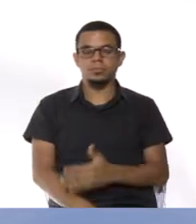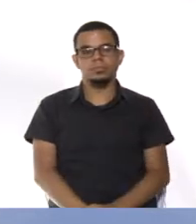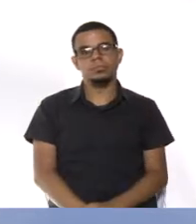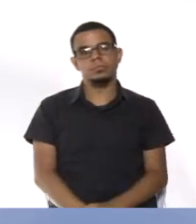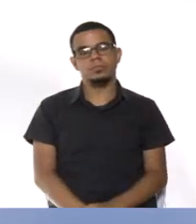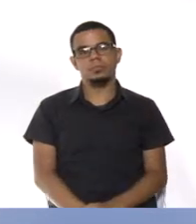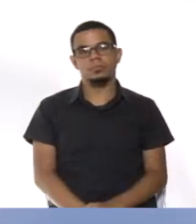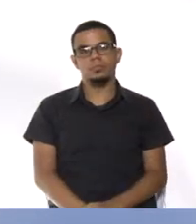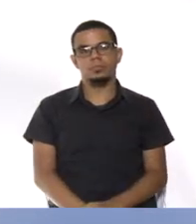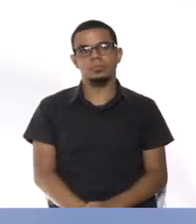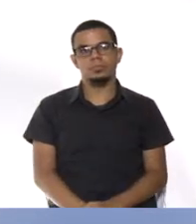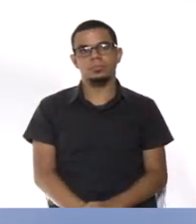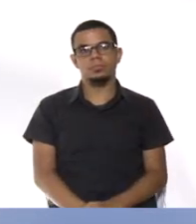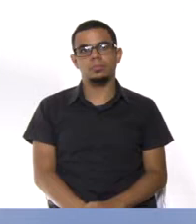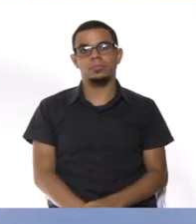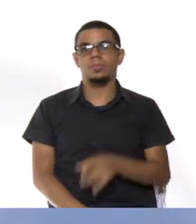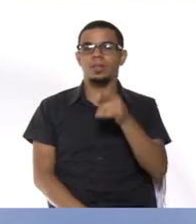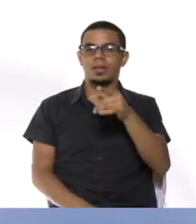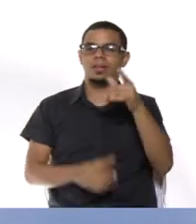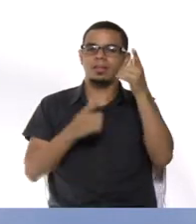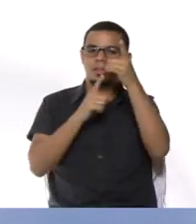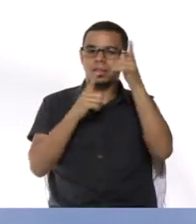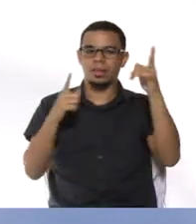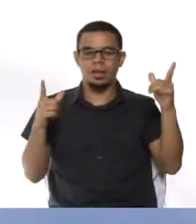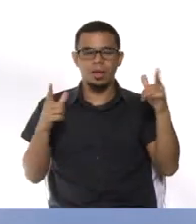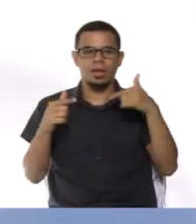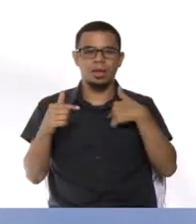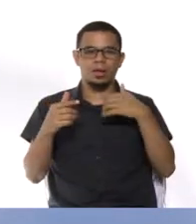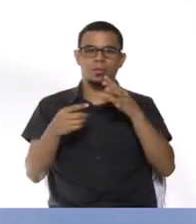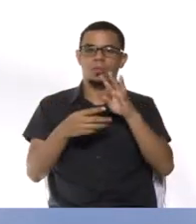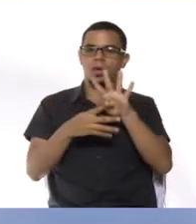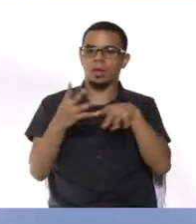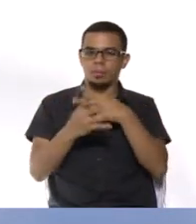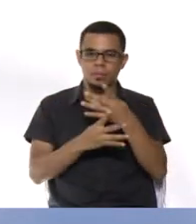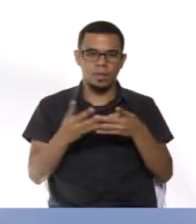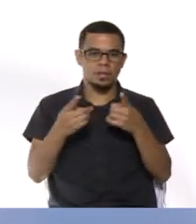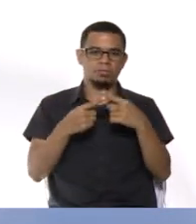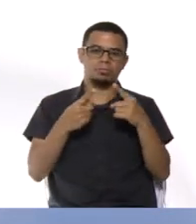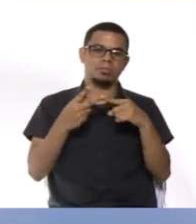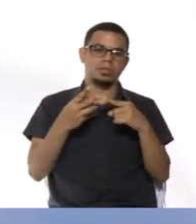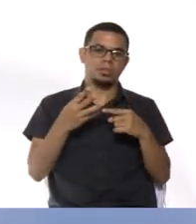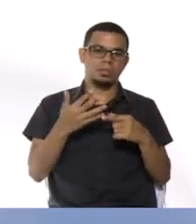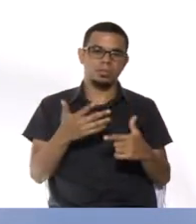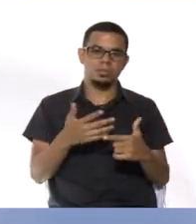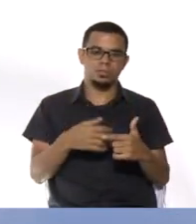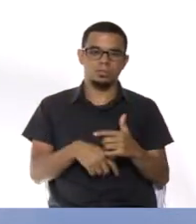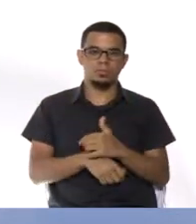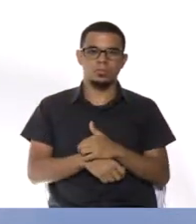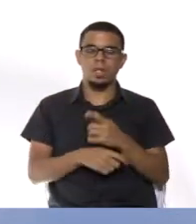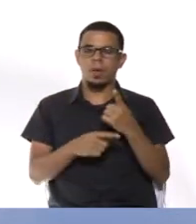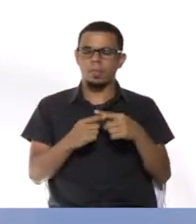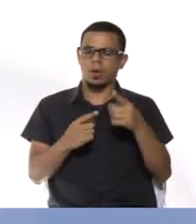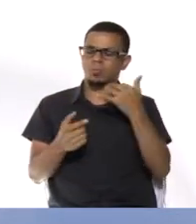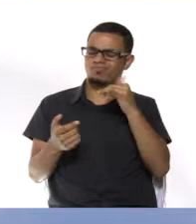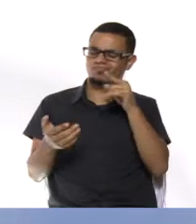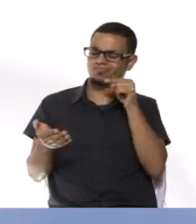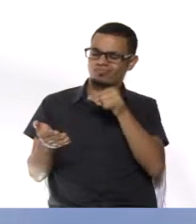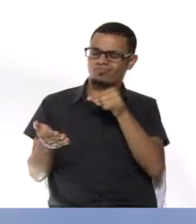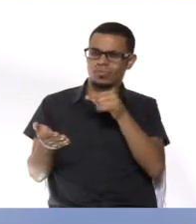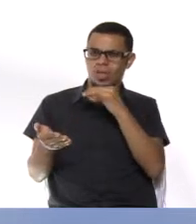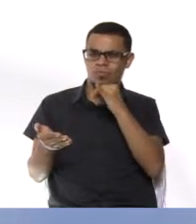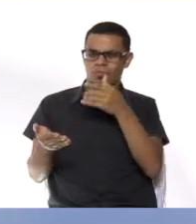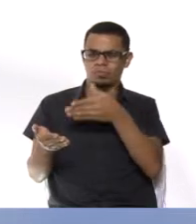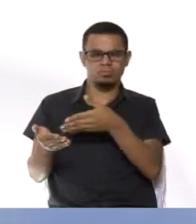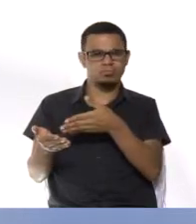que tenemos, están los textos de lenguaje y comunicación, de matemática para la vida, pero ¿qué encontramos en los textos, en ese tipo de